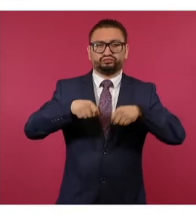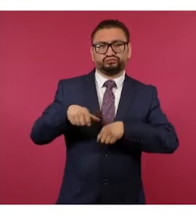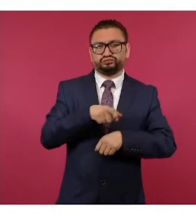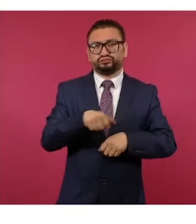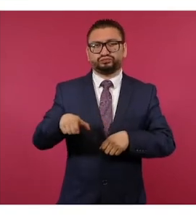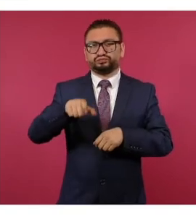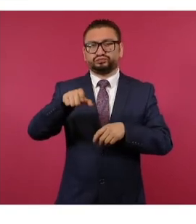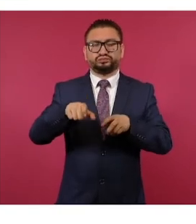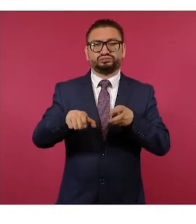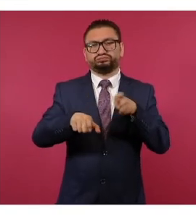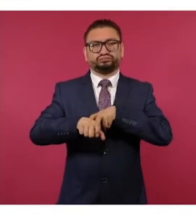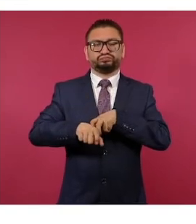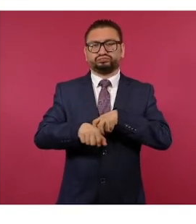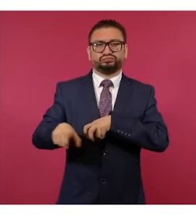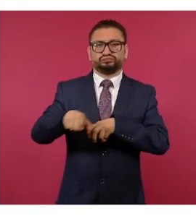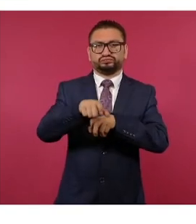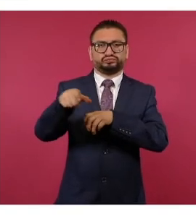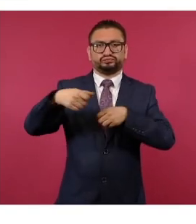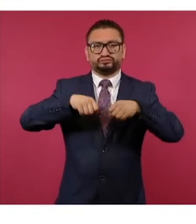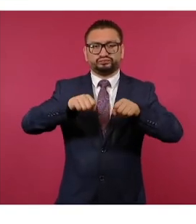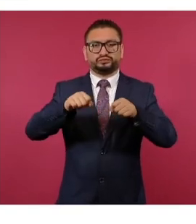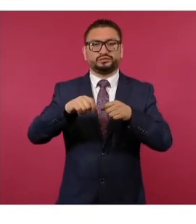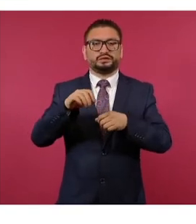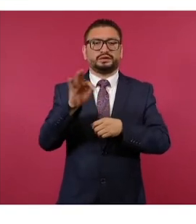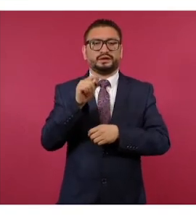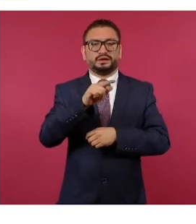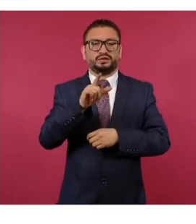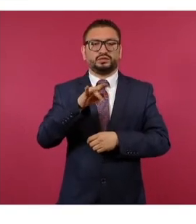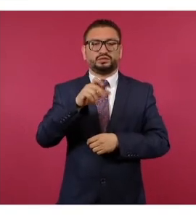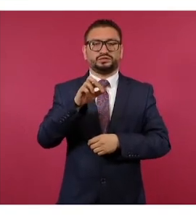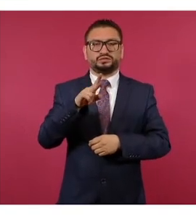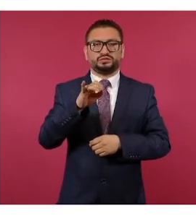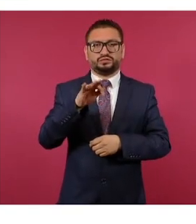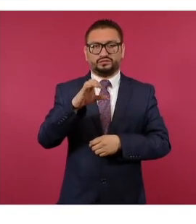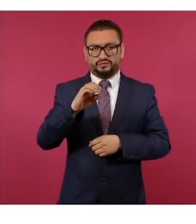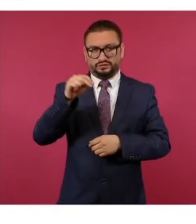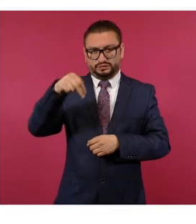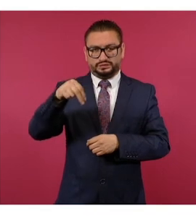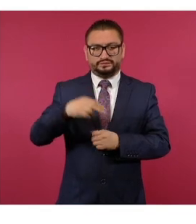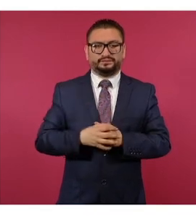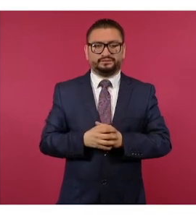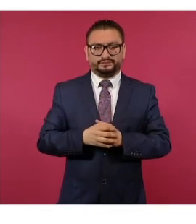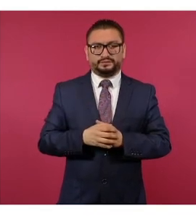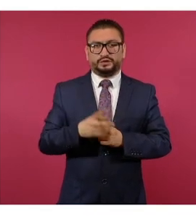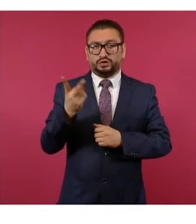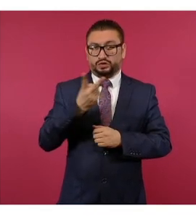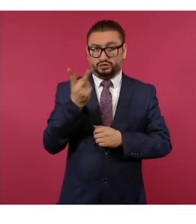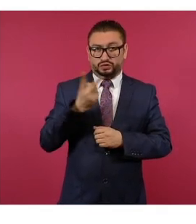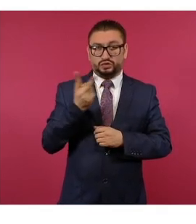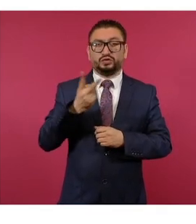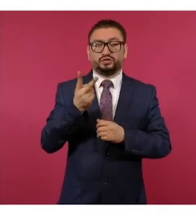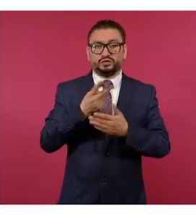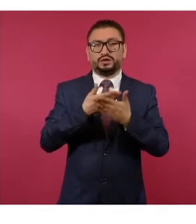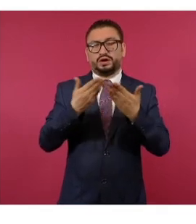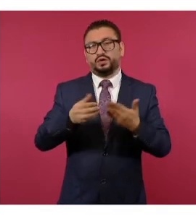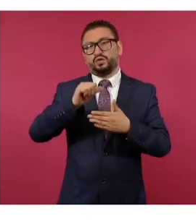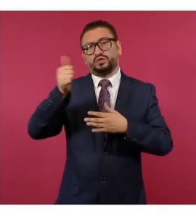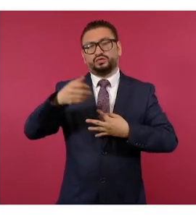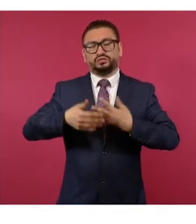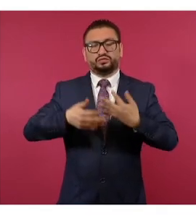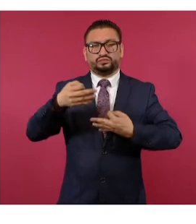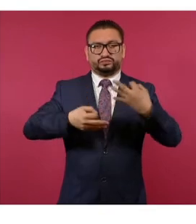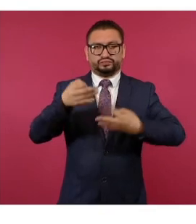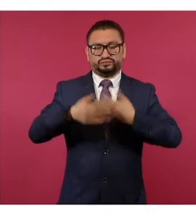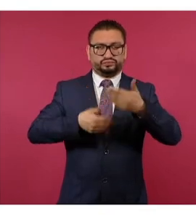esperaba en el exterior, presuntamente conducida por Luis Rodolfo N. Ellos dos enfrentan otro proceso penal